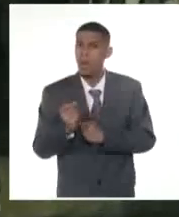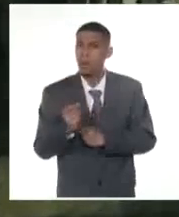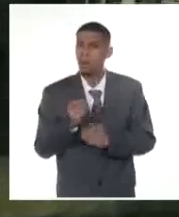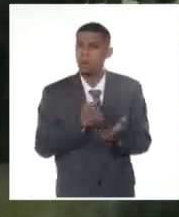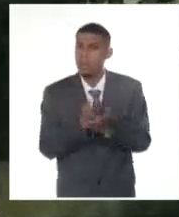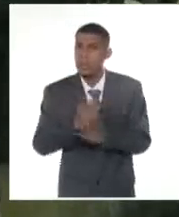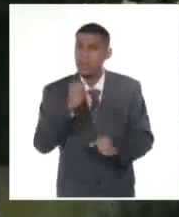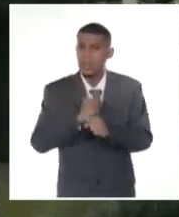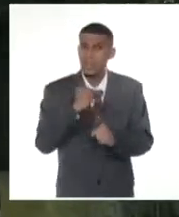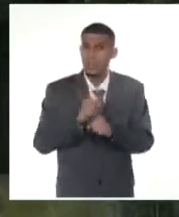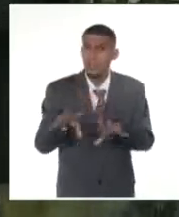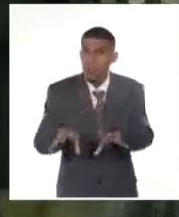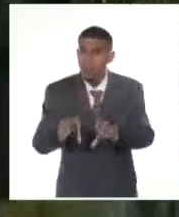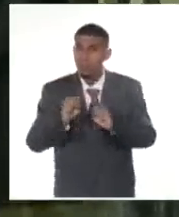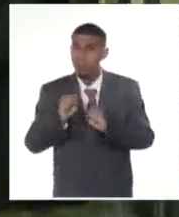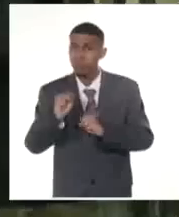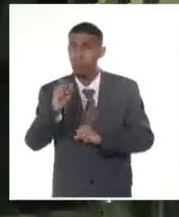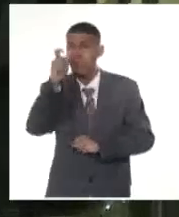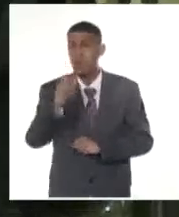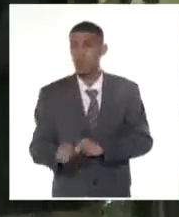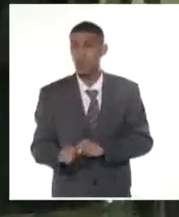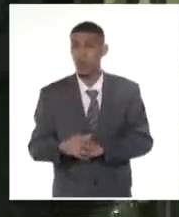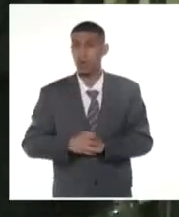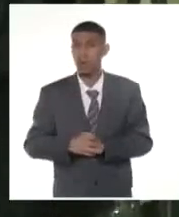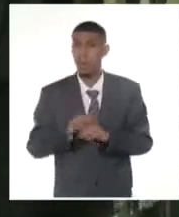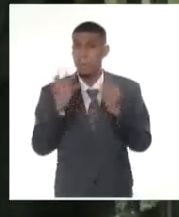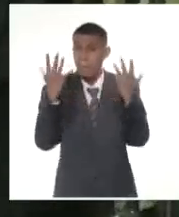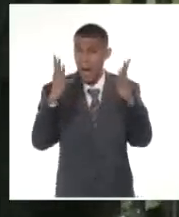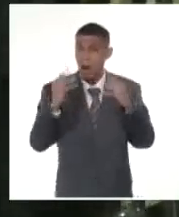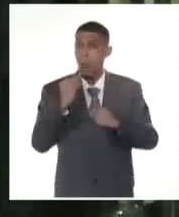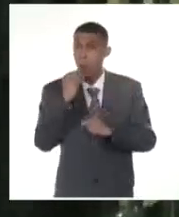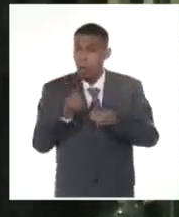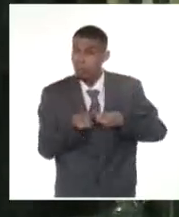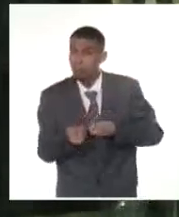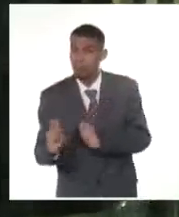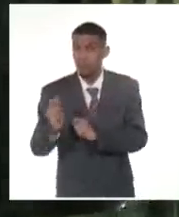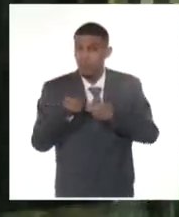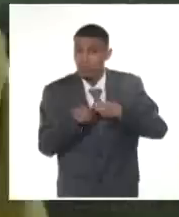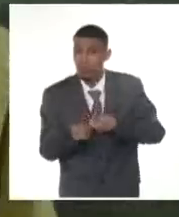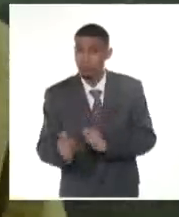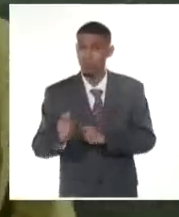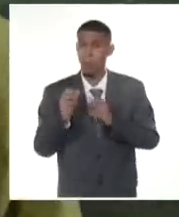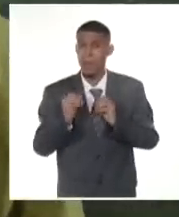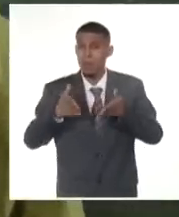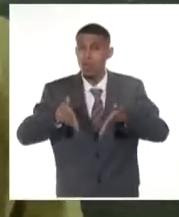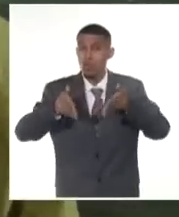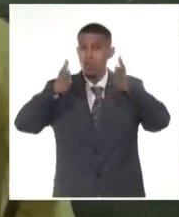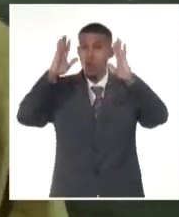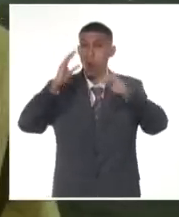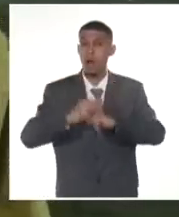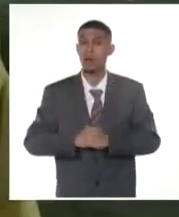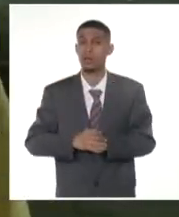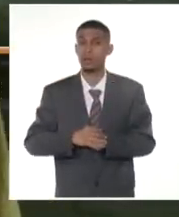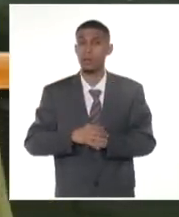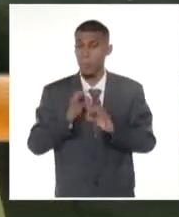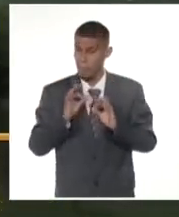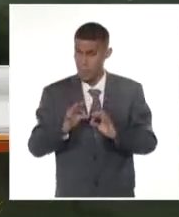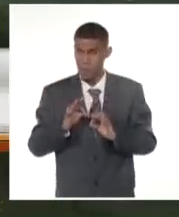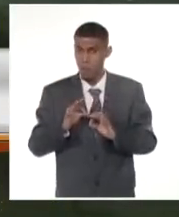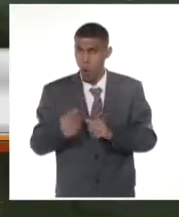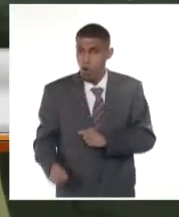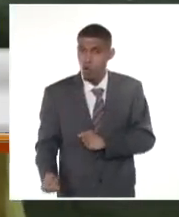persona atrapada. Con sus propias manos trataban de sacar cuanto podían del cenicero en la chimenea. Sí, cubo a cubo, pala a pala, como